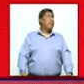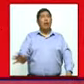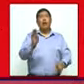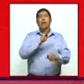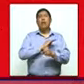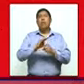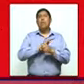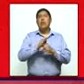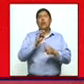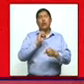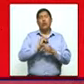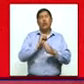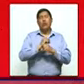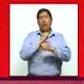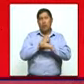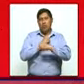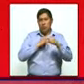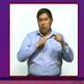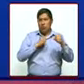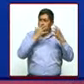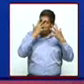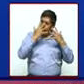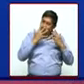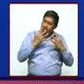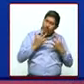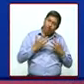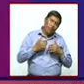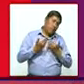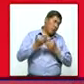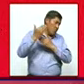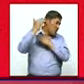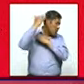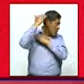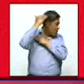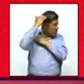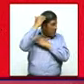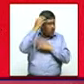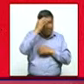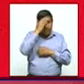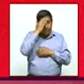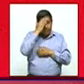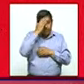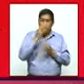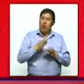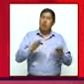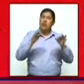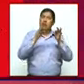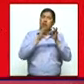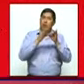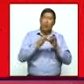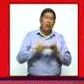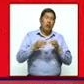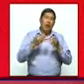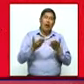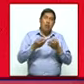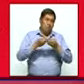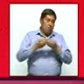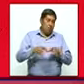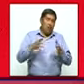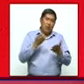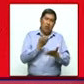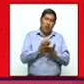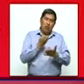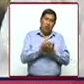Y el ministro de Obras Públicas ha lamentado la decisión de las autoridades cruceñas y a la vez ha destacado que hubo pérdidas económicas.